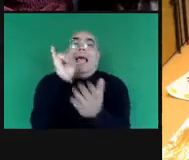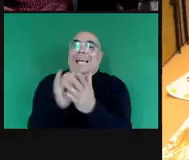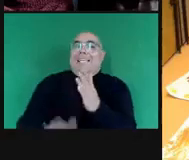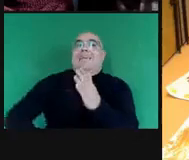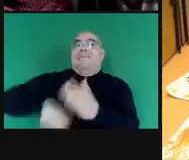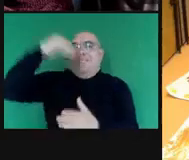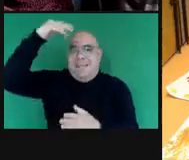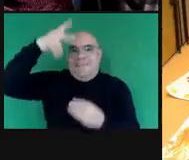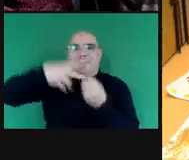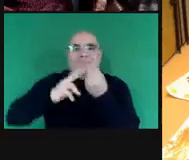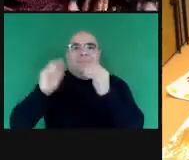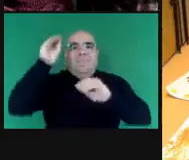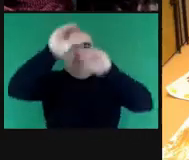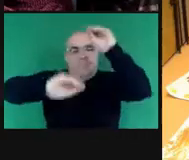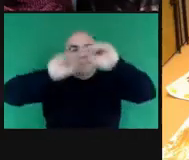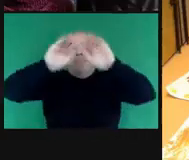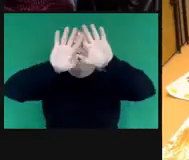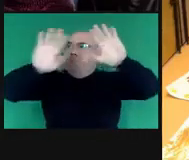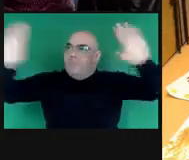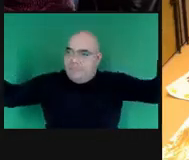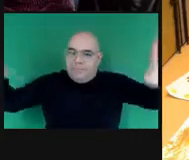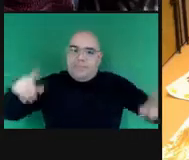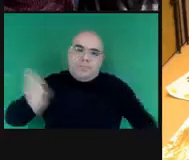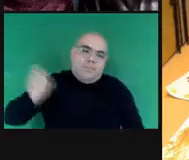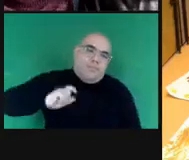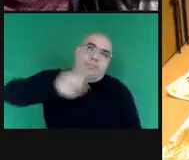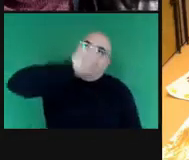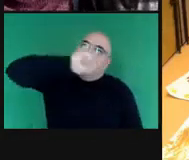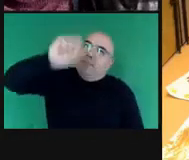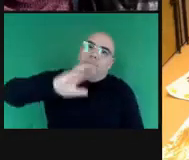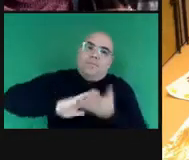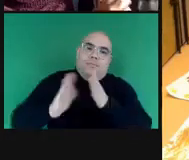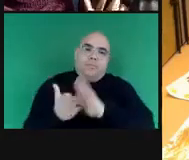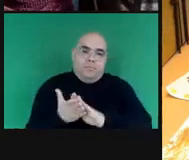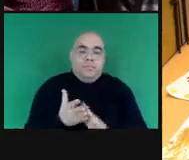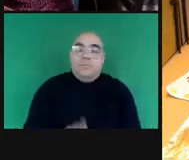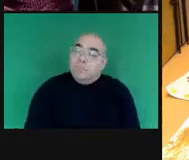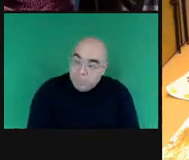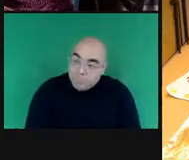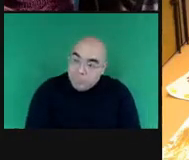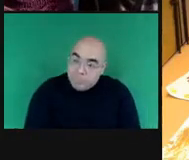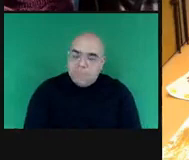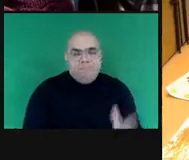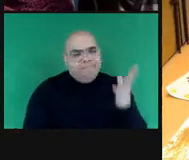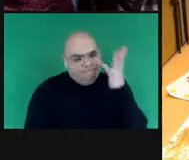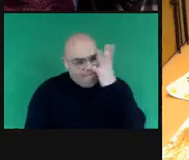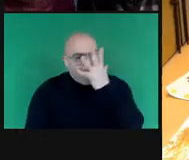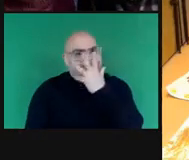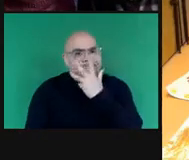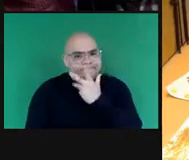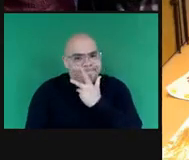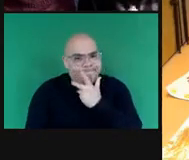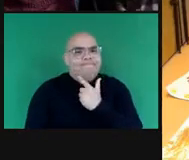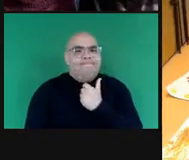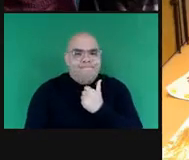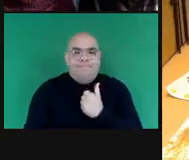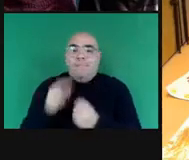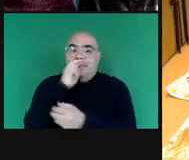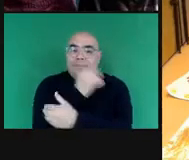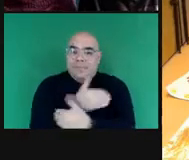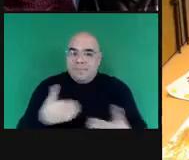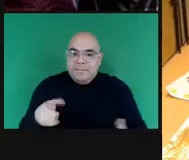de muralismo o graffiti comunitario. Fue muy bonito ver cómo los niños también son una